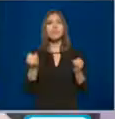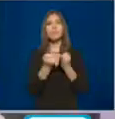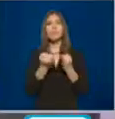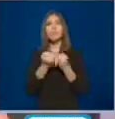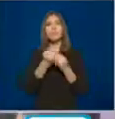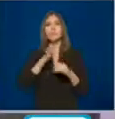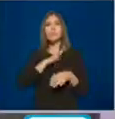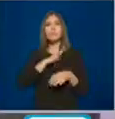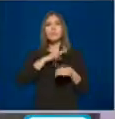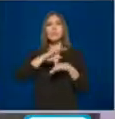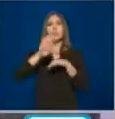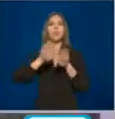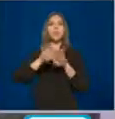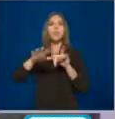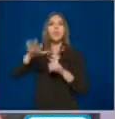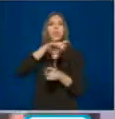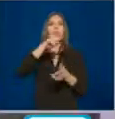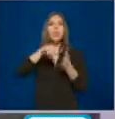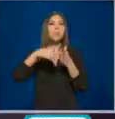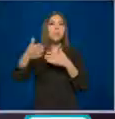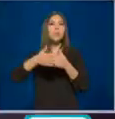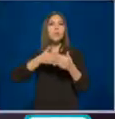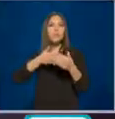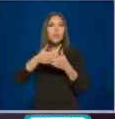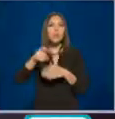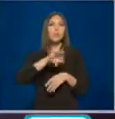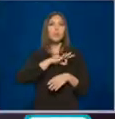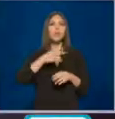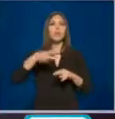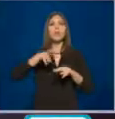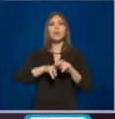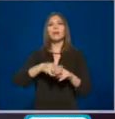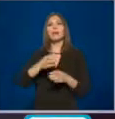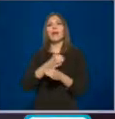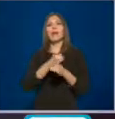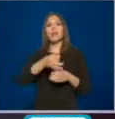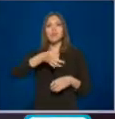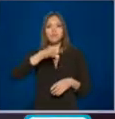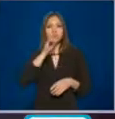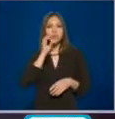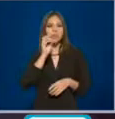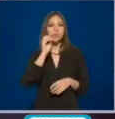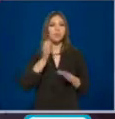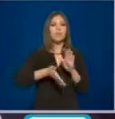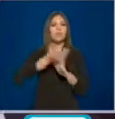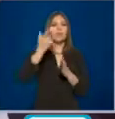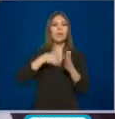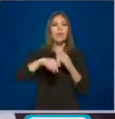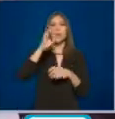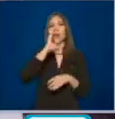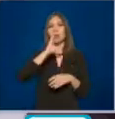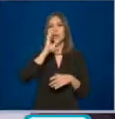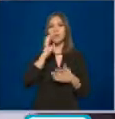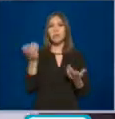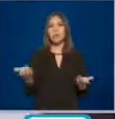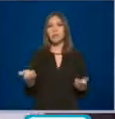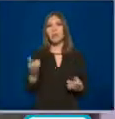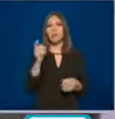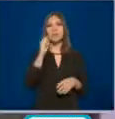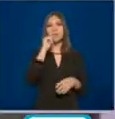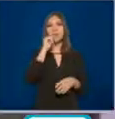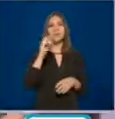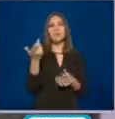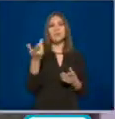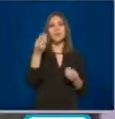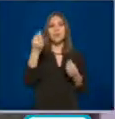toda esta zona trendy en donde pues puedes ir a tomarte un cafecito, en donde puedes ir por un helado de orgánico,